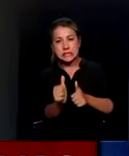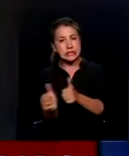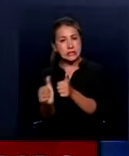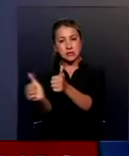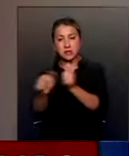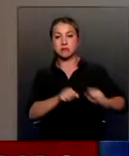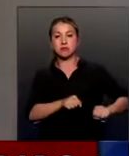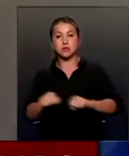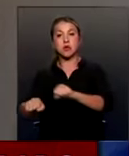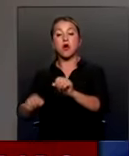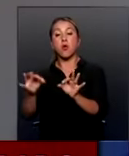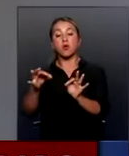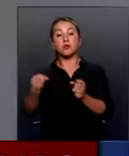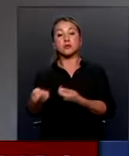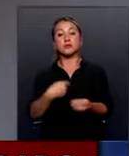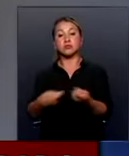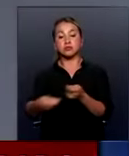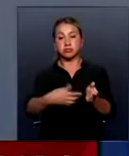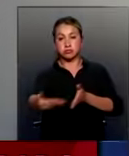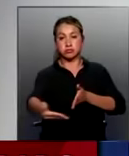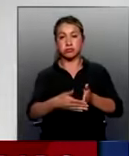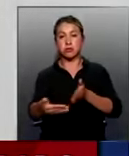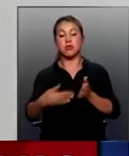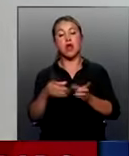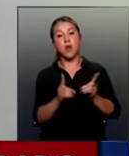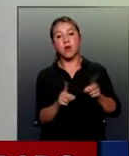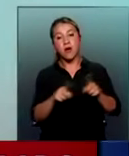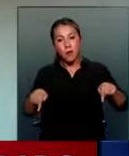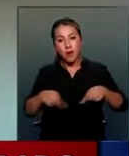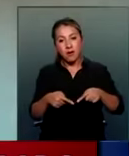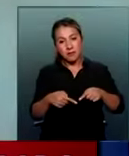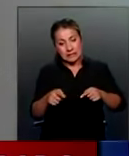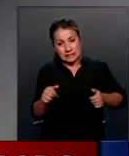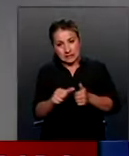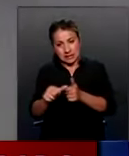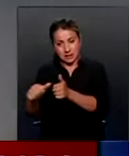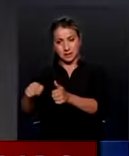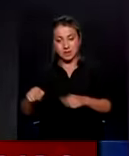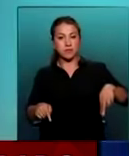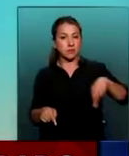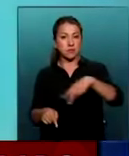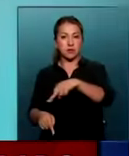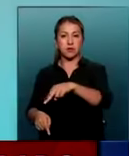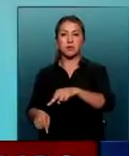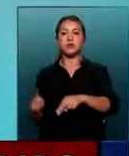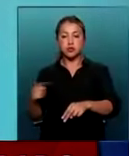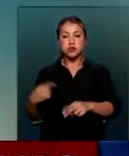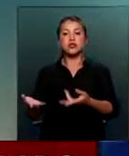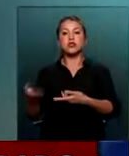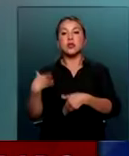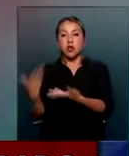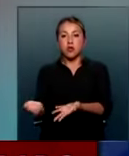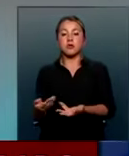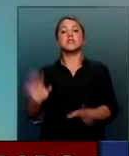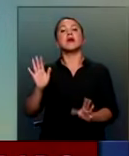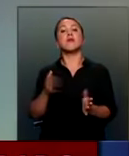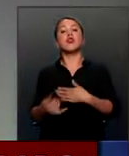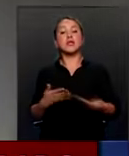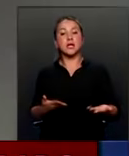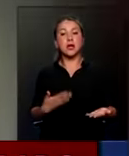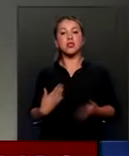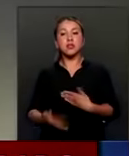supermercado hasta una galería comercial ubicada a algunas cuadras. No, dinero, no te lo doy siempre sin cañón. Ya,